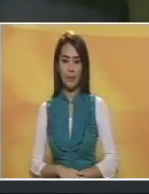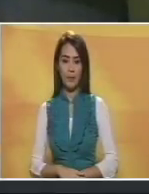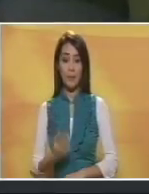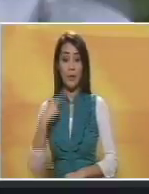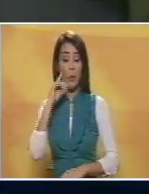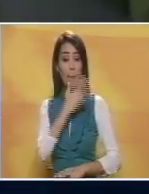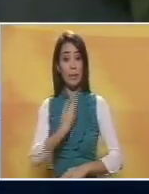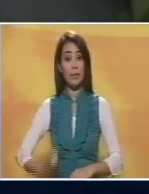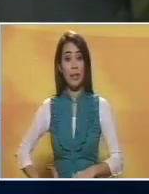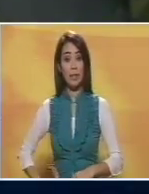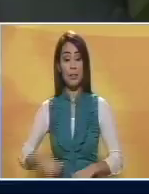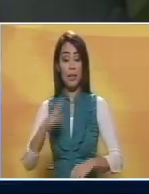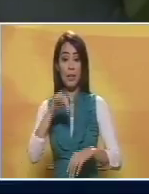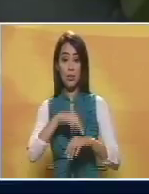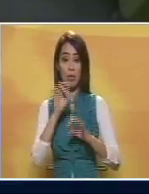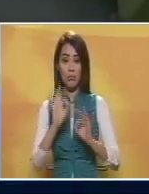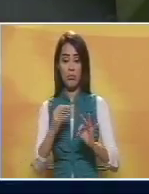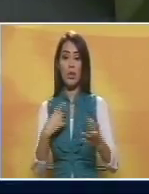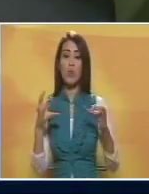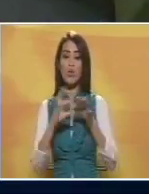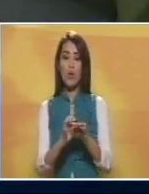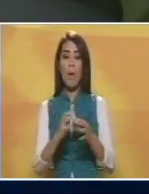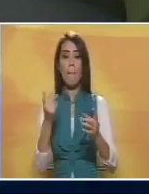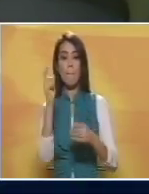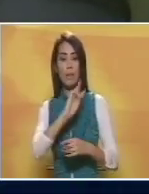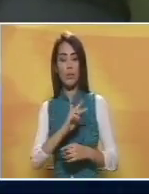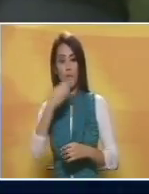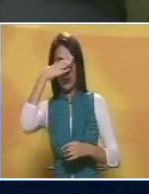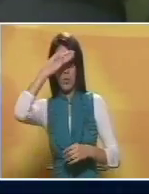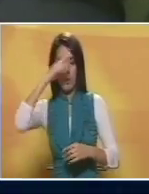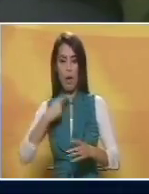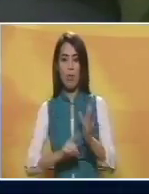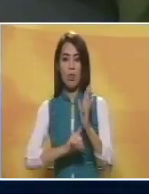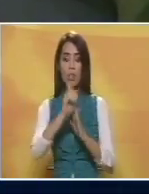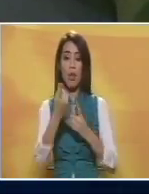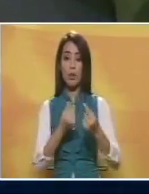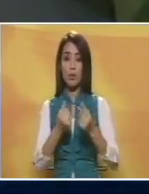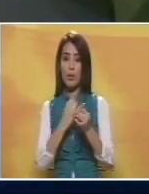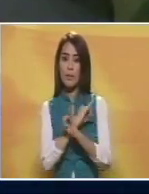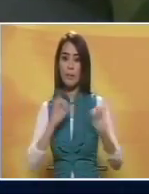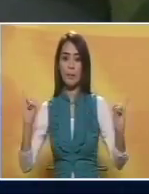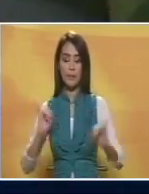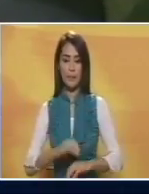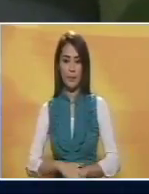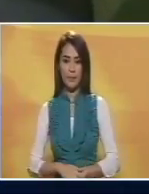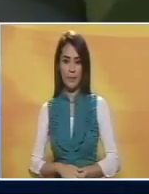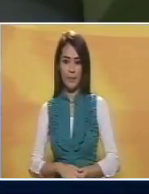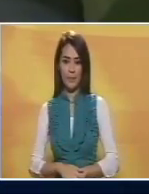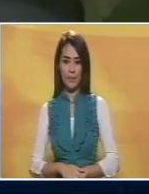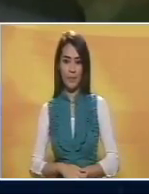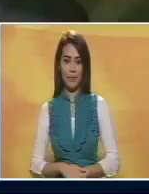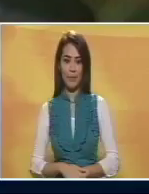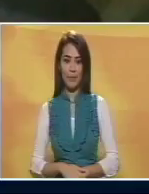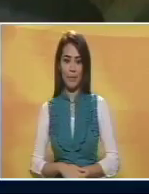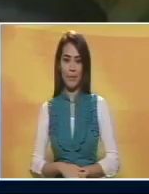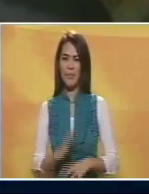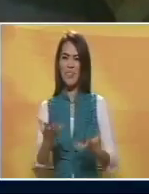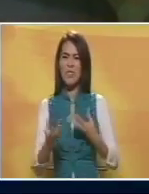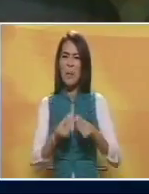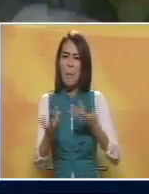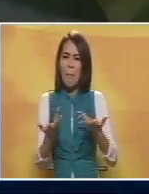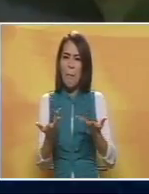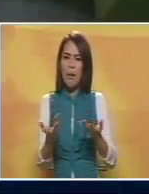el mandatario nacional, la unión entre Venezuela y Cuba reflejará un desarrollo económico independiente. ¿Qué más hay que